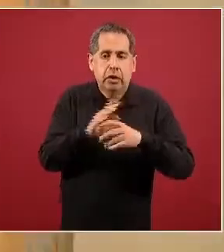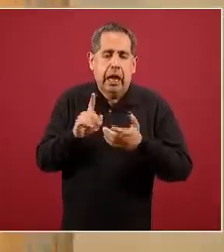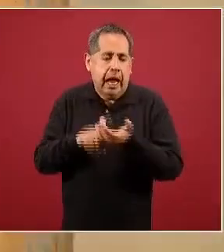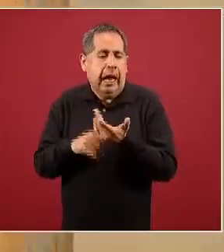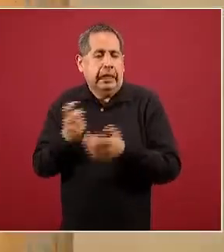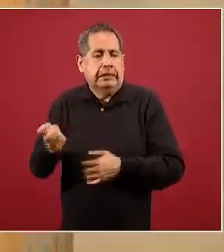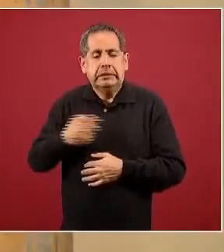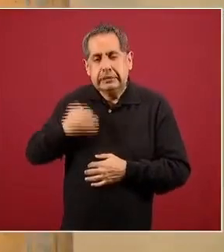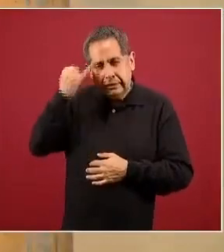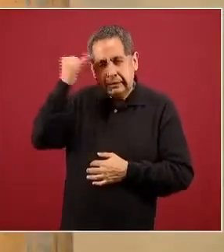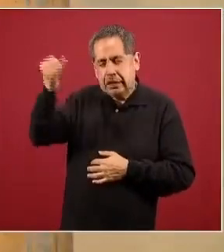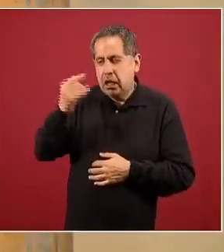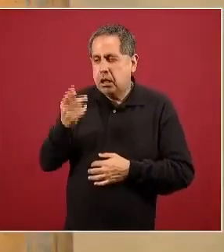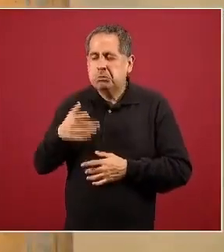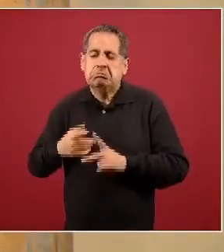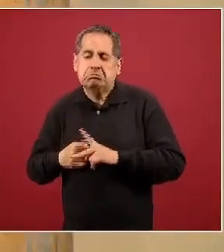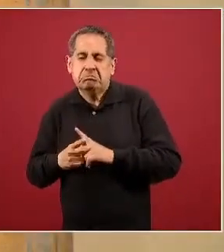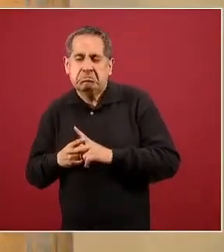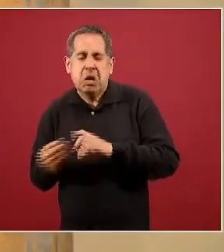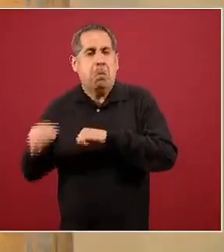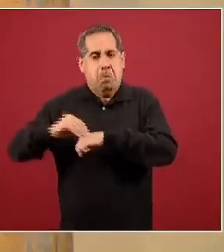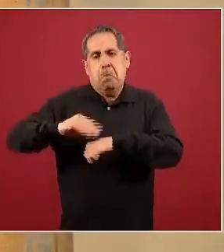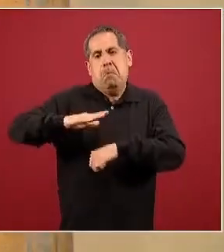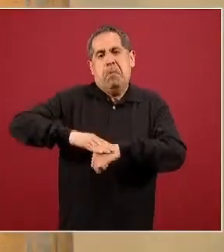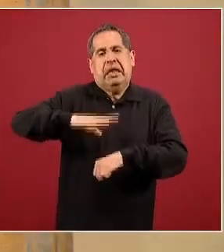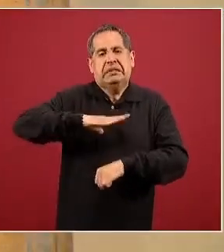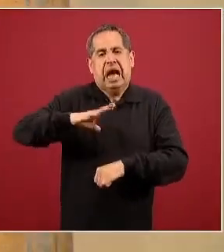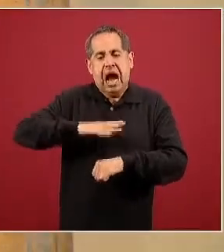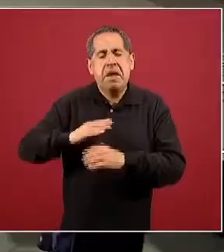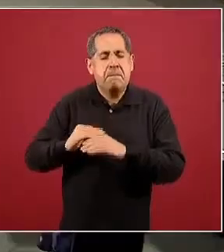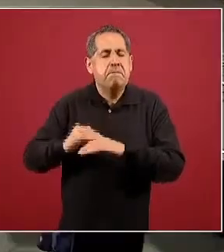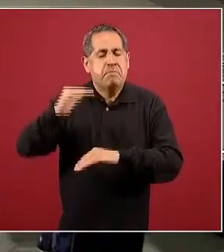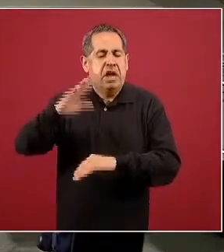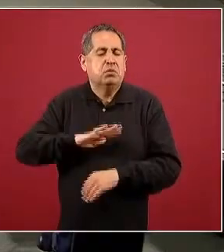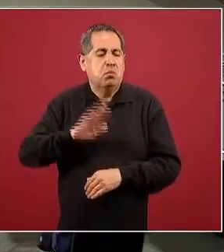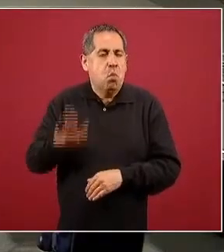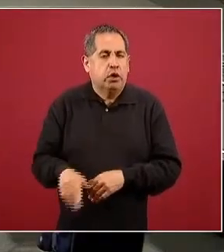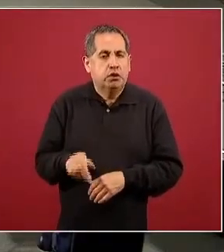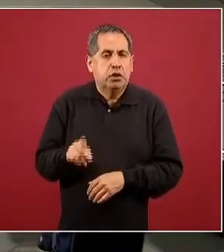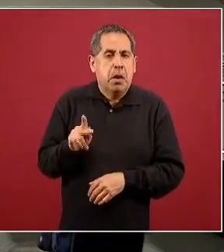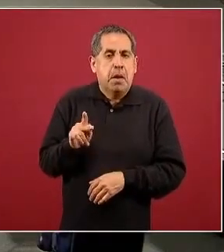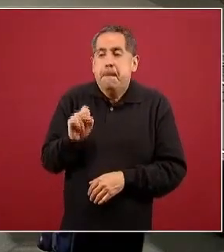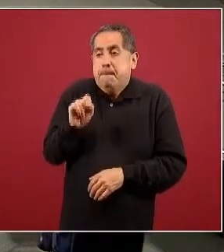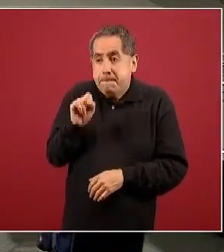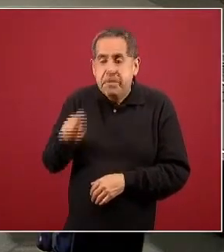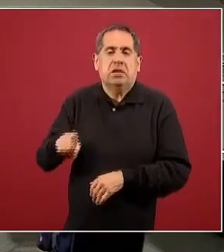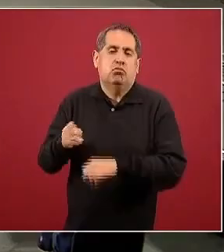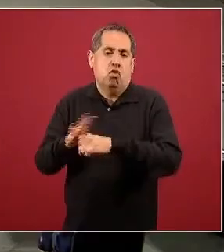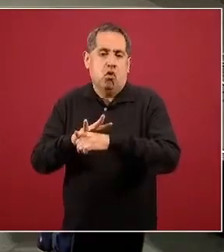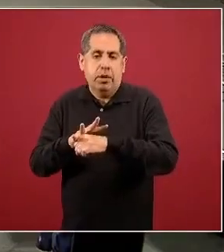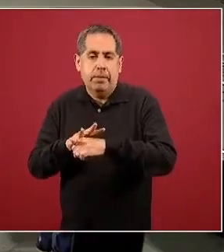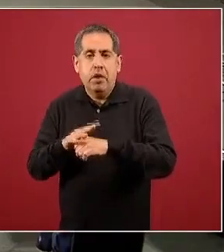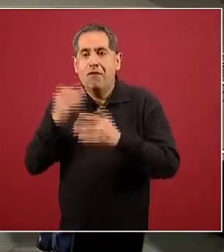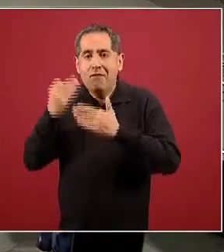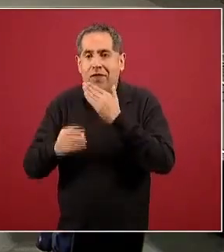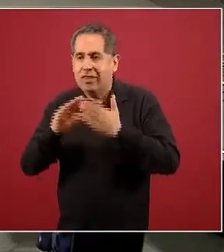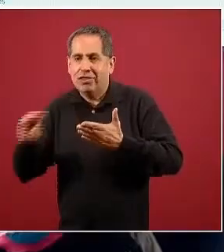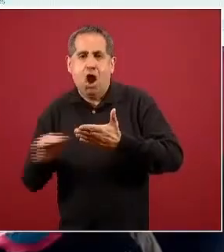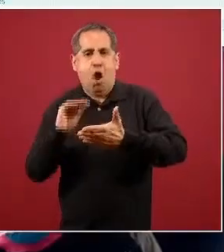umbral tener un número de muertes excesivas que se va a estar también analizando y